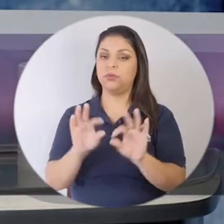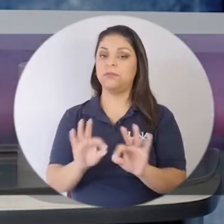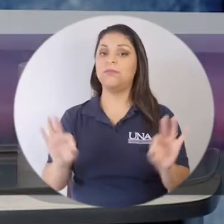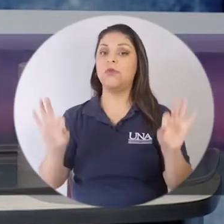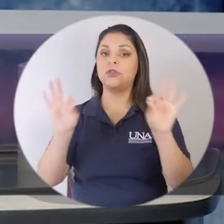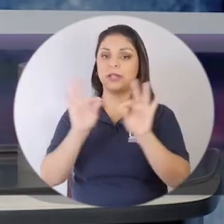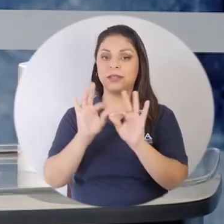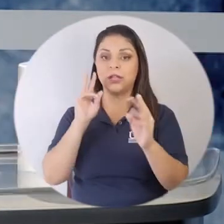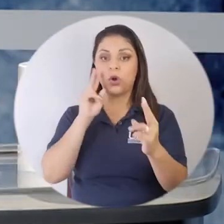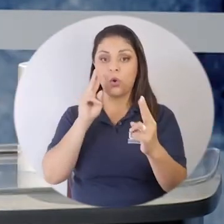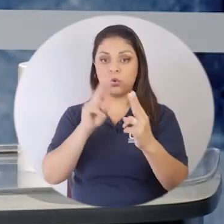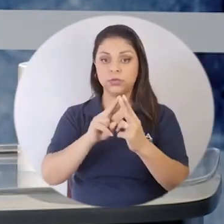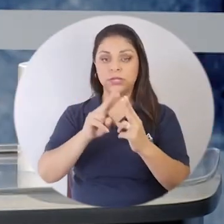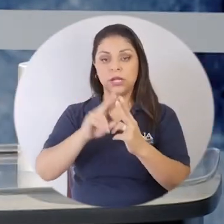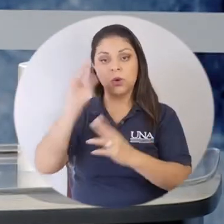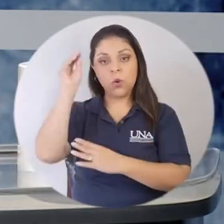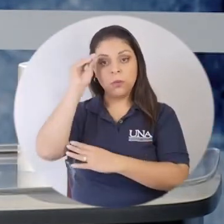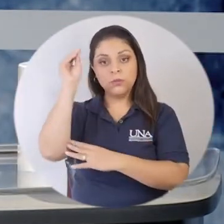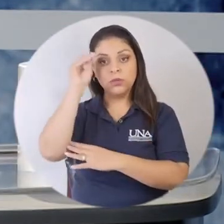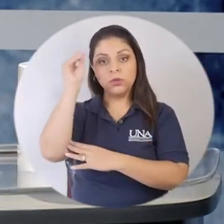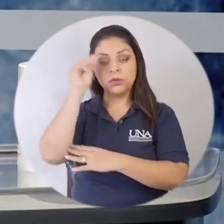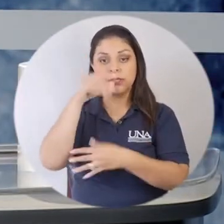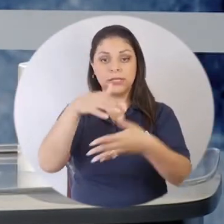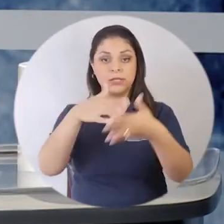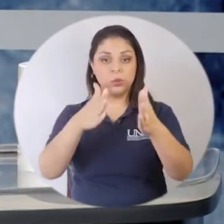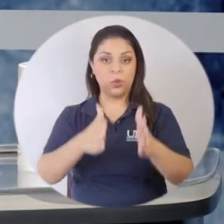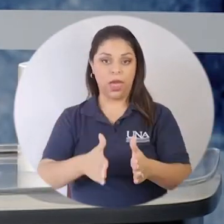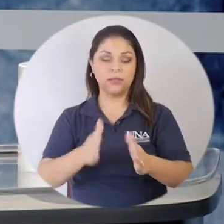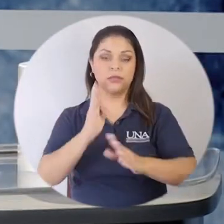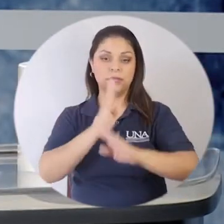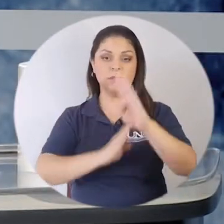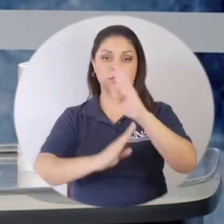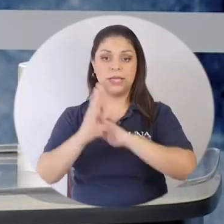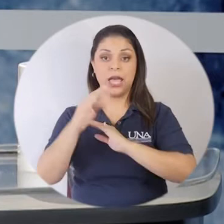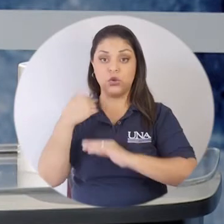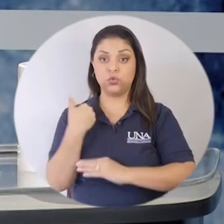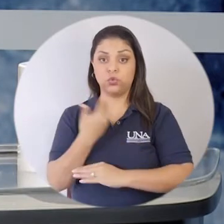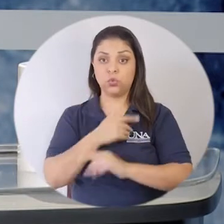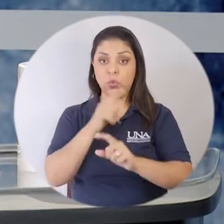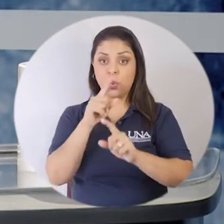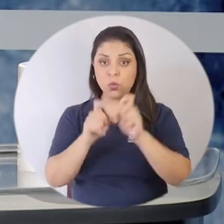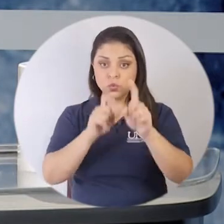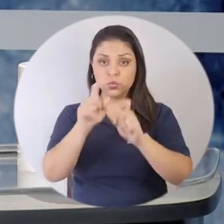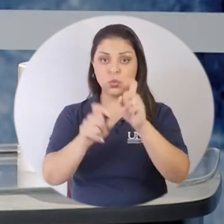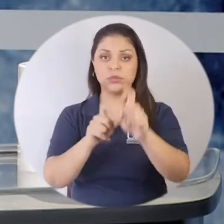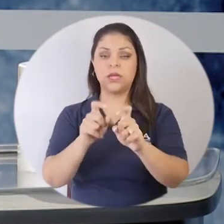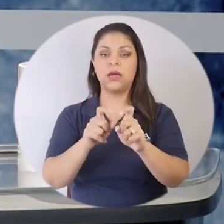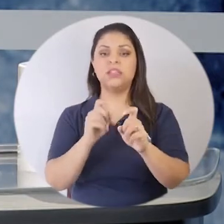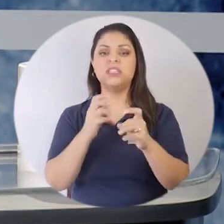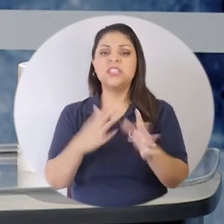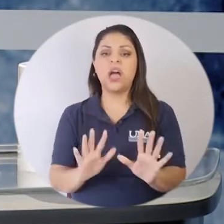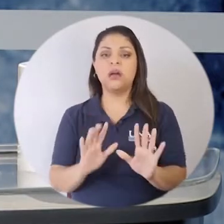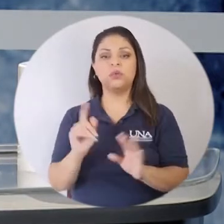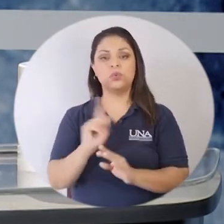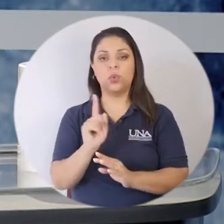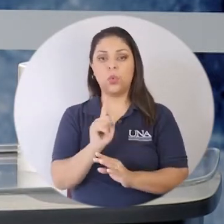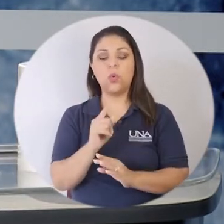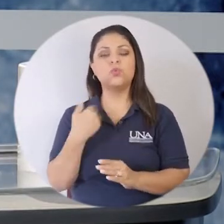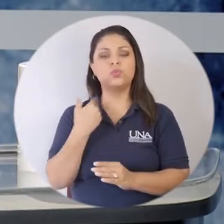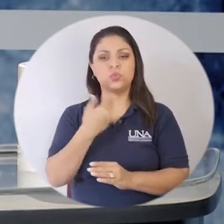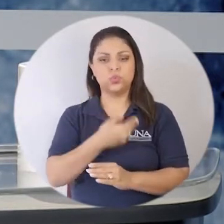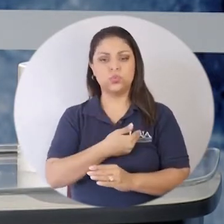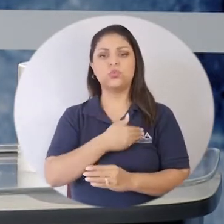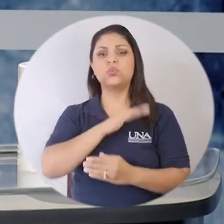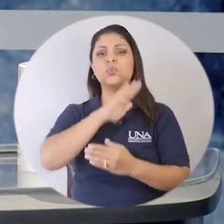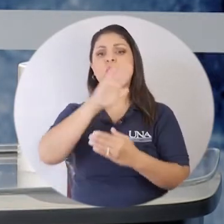es muy importante conocer la opinión del usuario. Y en ese proceso uh-huh. de consulta no se quedó ahí, sino que fuimos más allá y la intención